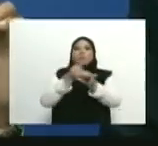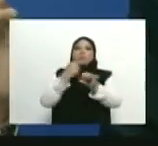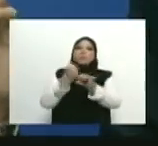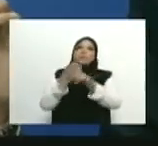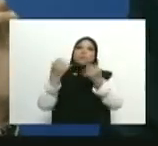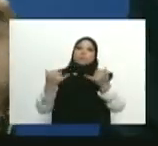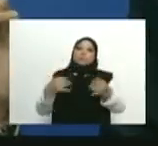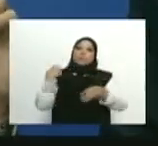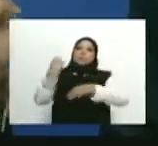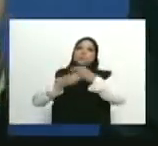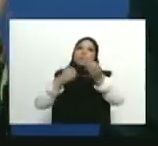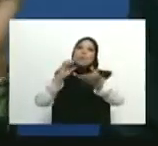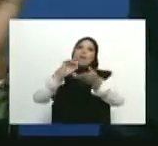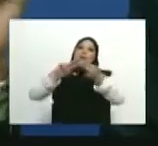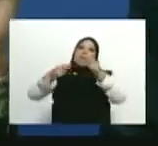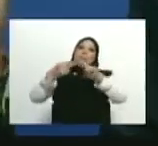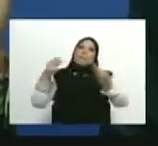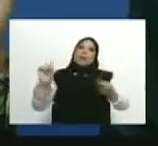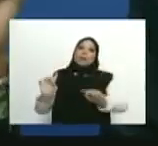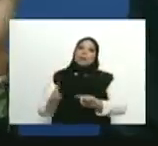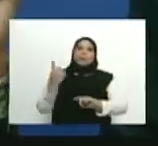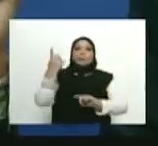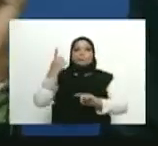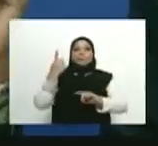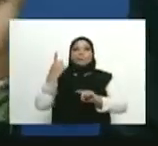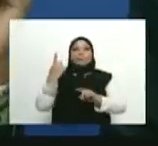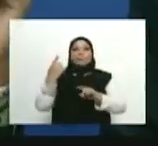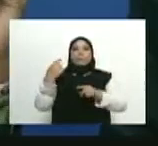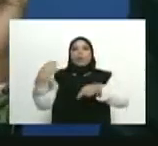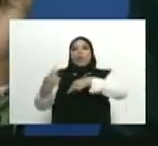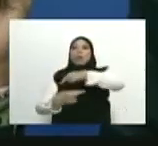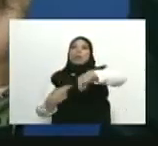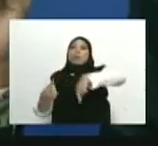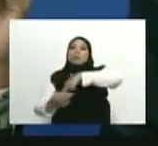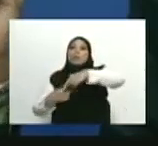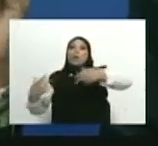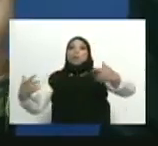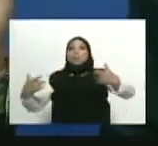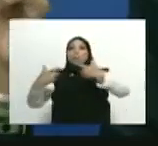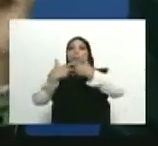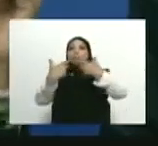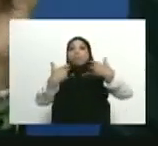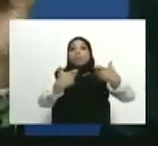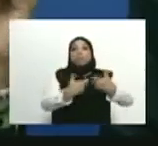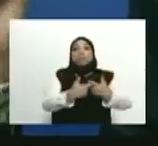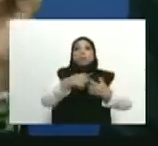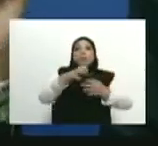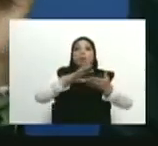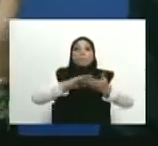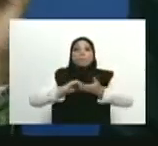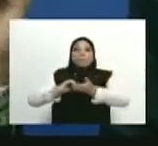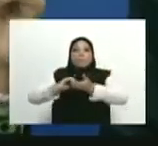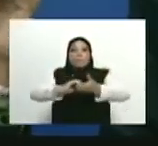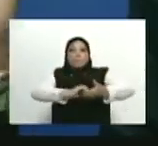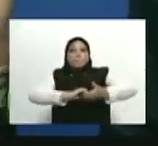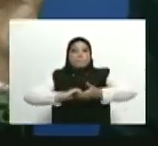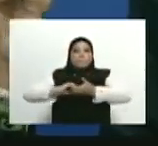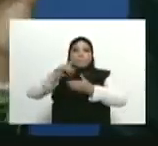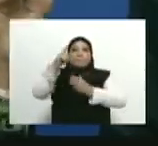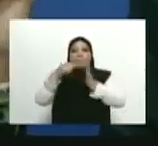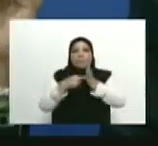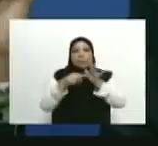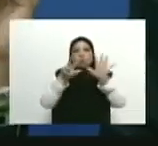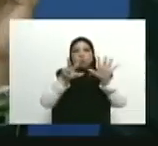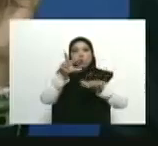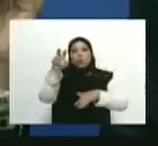establecer unas condiciones de paz se nos cita. Uno, el tratado de regularización de la guerra firmado en Trujillo en 1820. Y